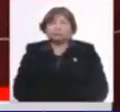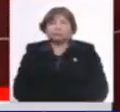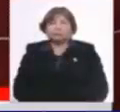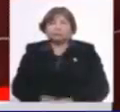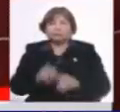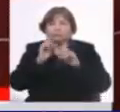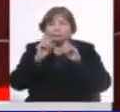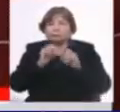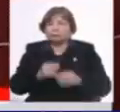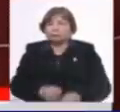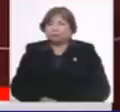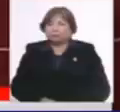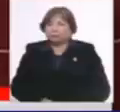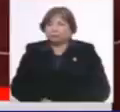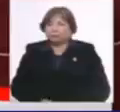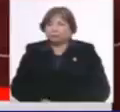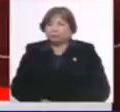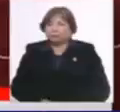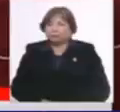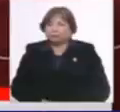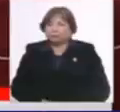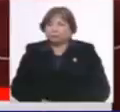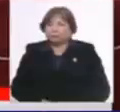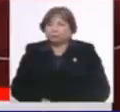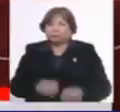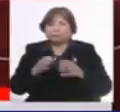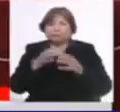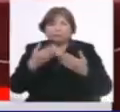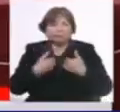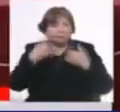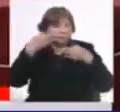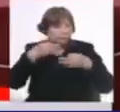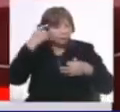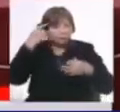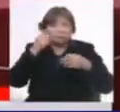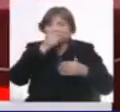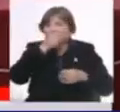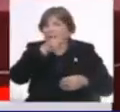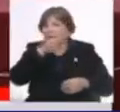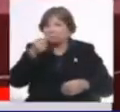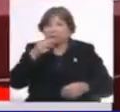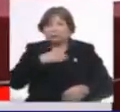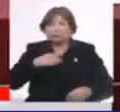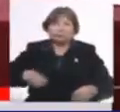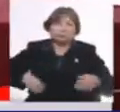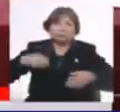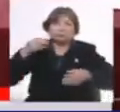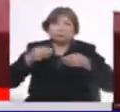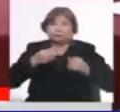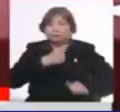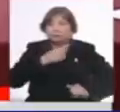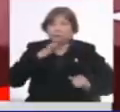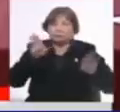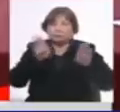hacerle una pregunta. Señor presidente del Consejo de Ministros, ¿considera usted que las declaraciones del ministro de Justicia respecto